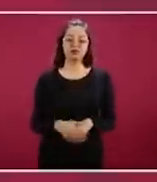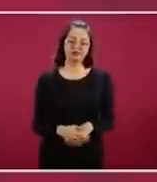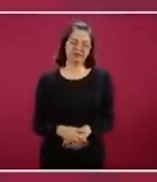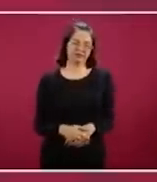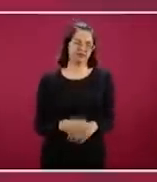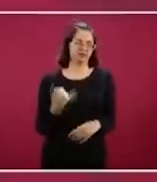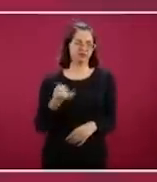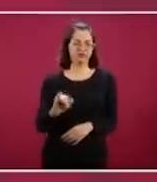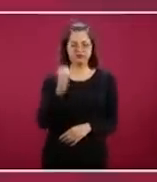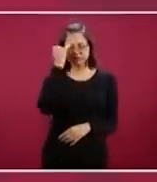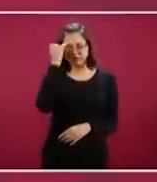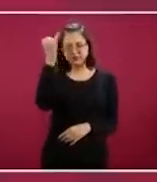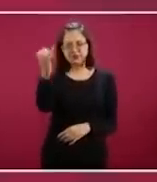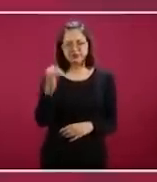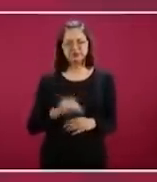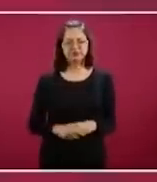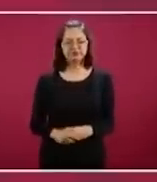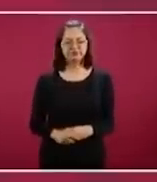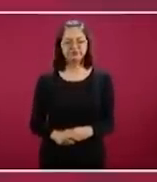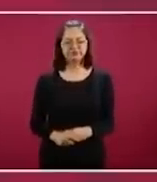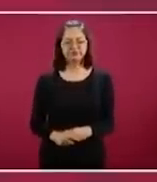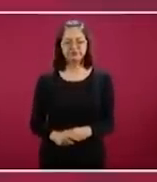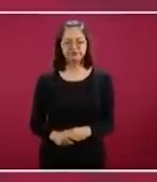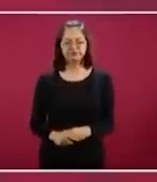Imagínense eso.